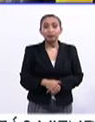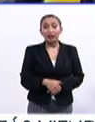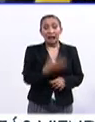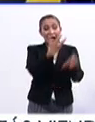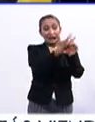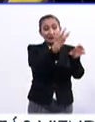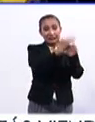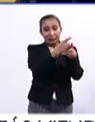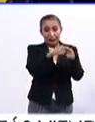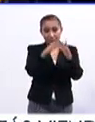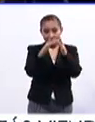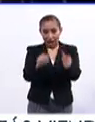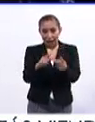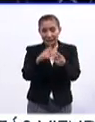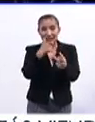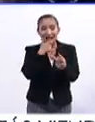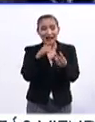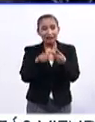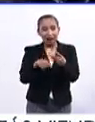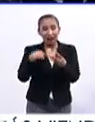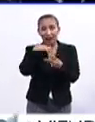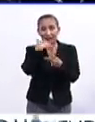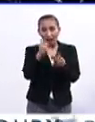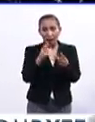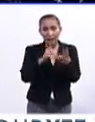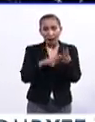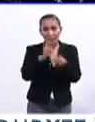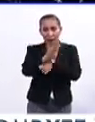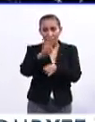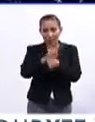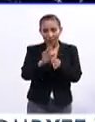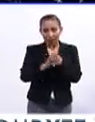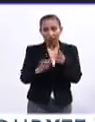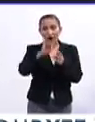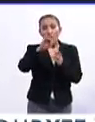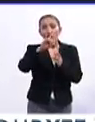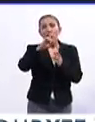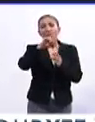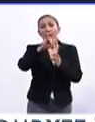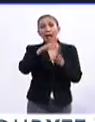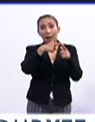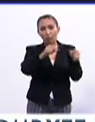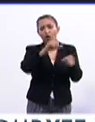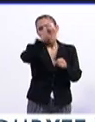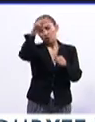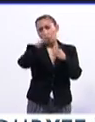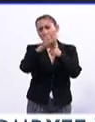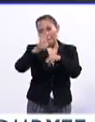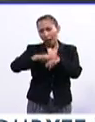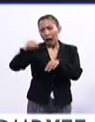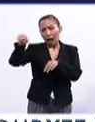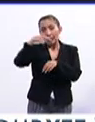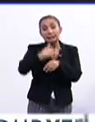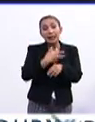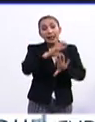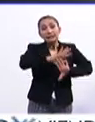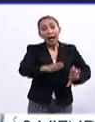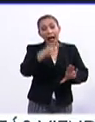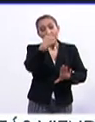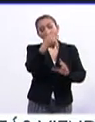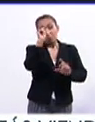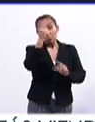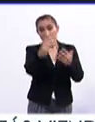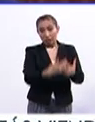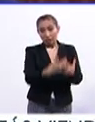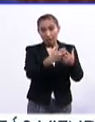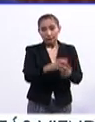eeuu francia inglaterra alemania brasil jordania y japón entre otros países cuentan con esta